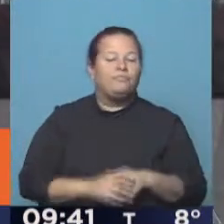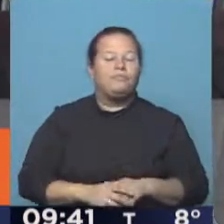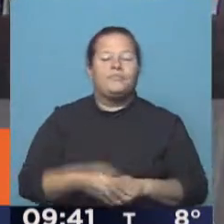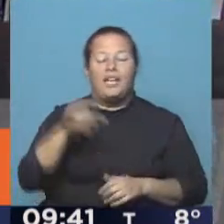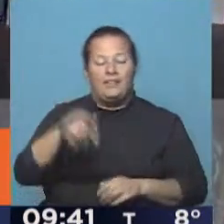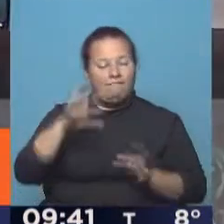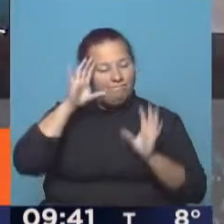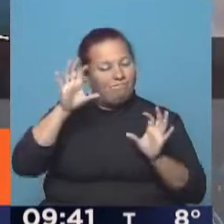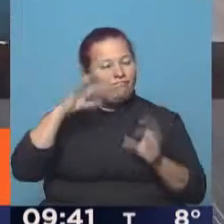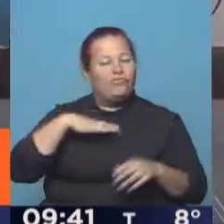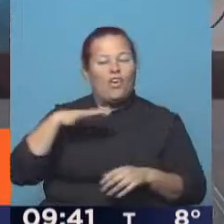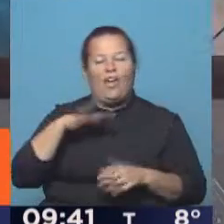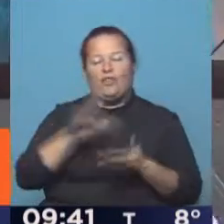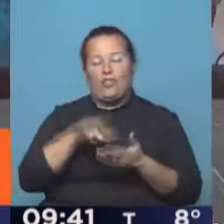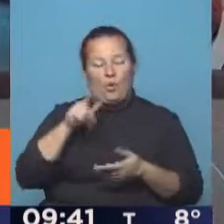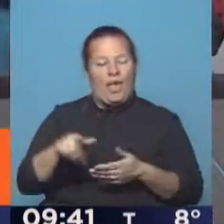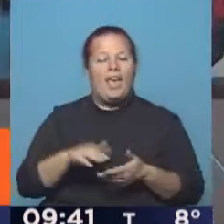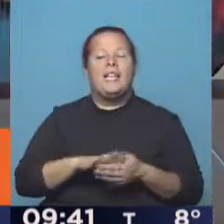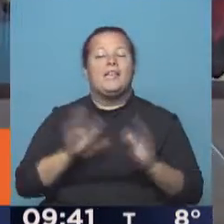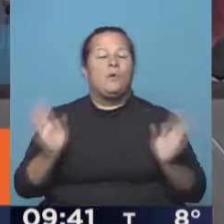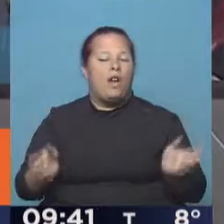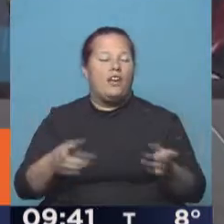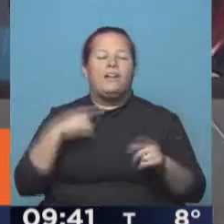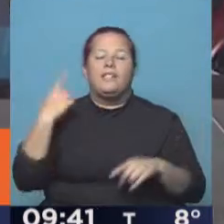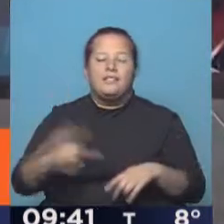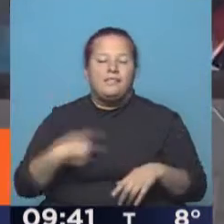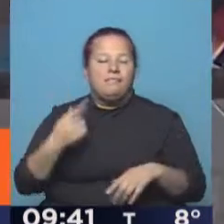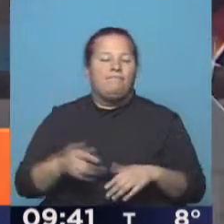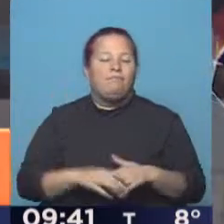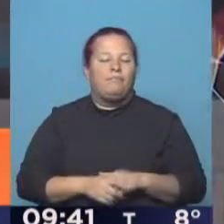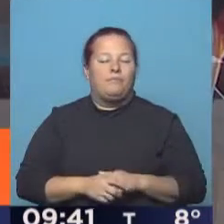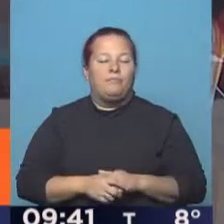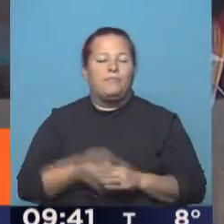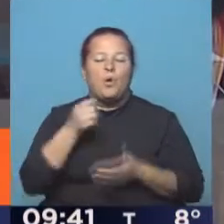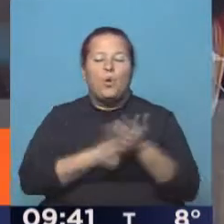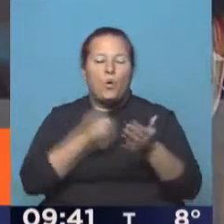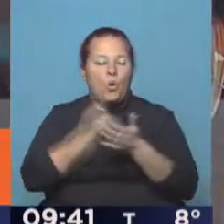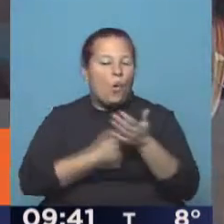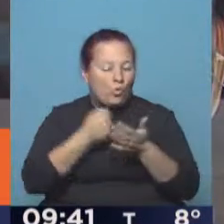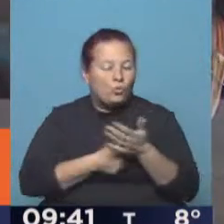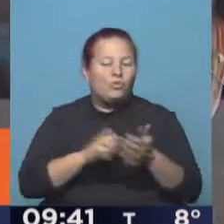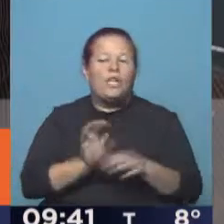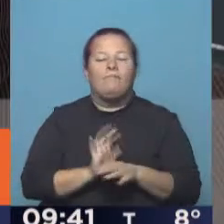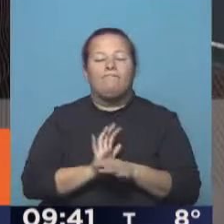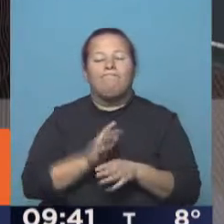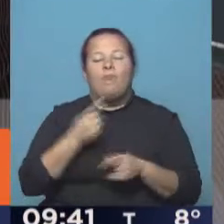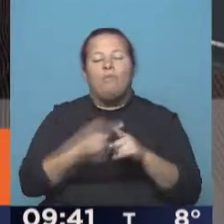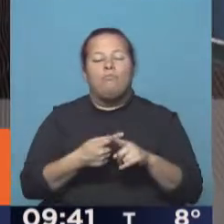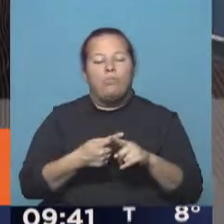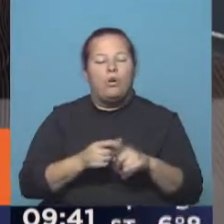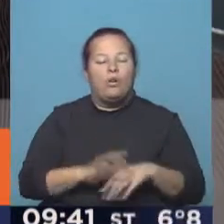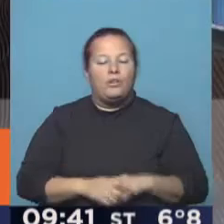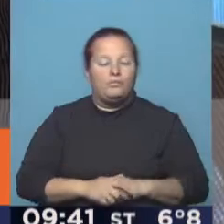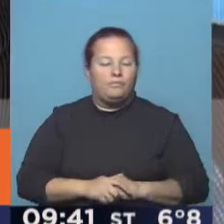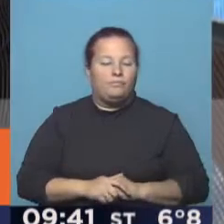es el recuerdo que tengo de él, y bueno, y esta permanente lucha, te diría, por